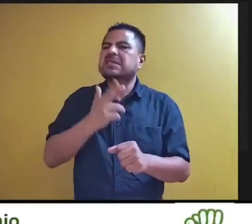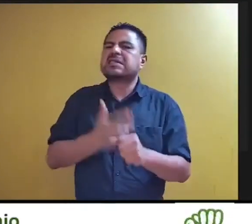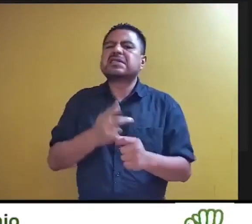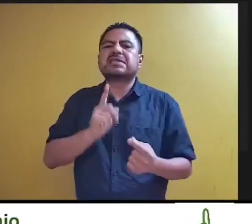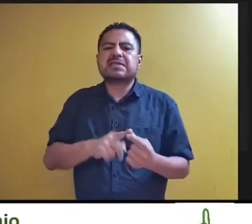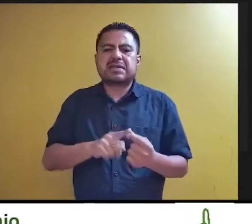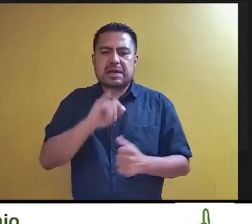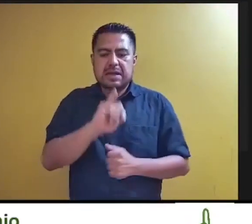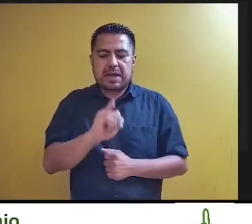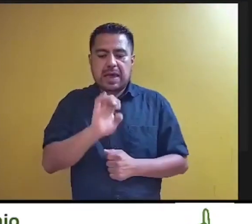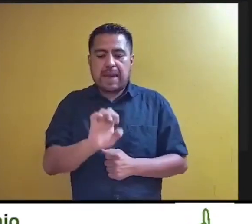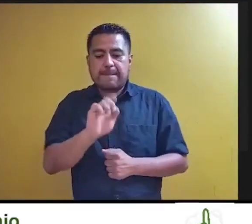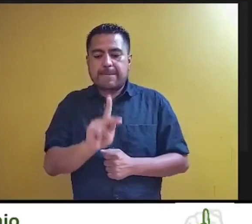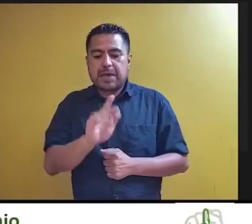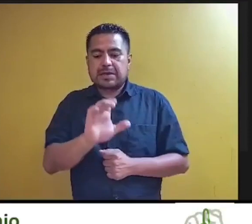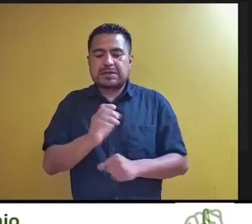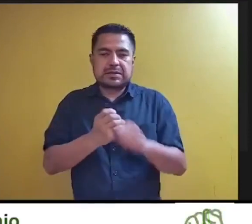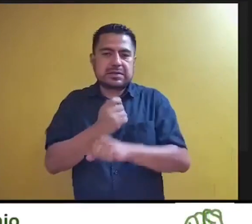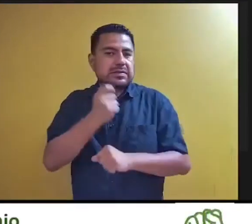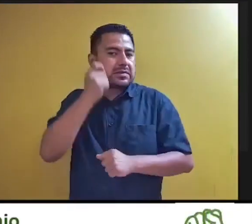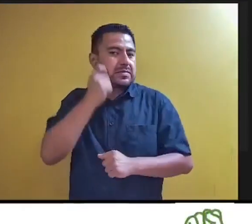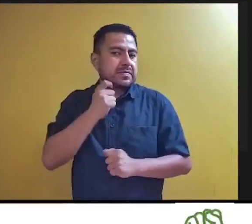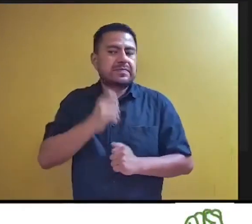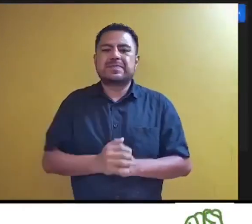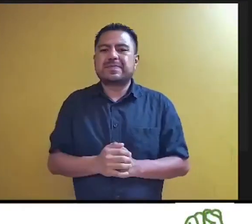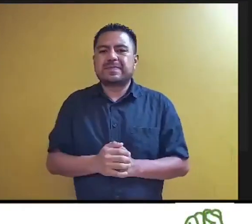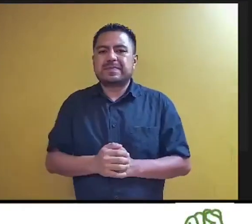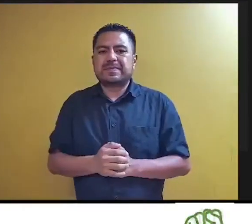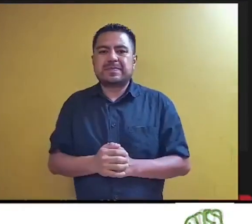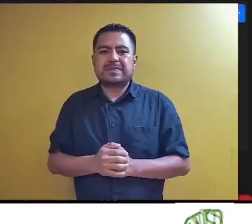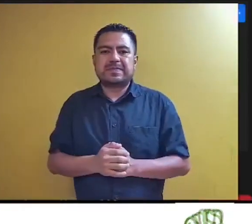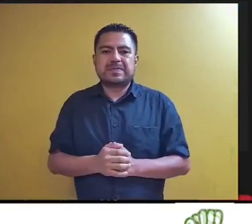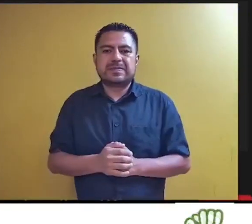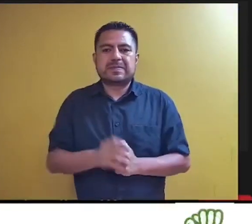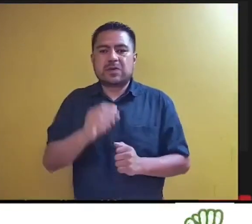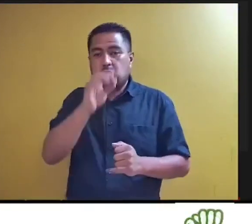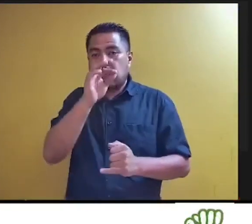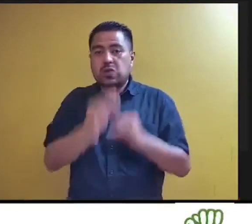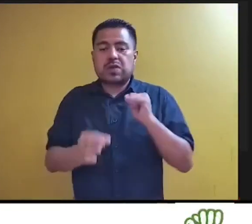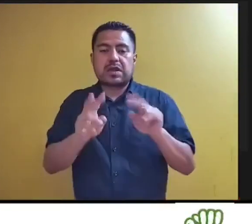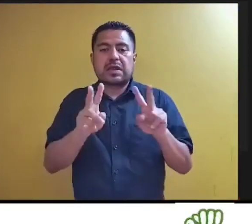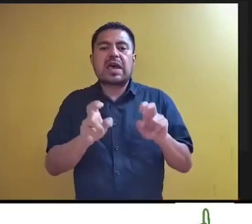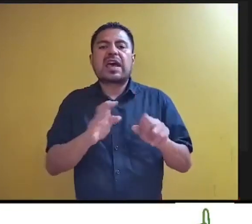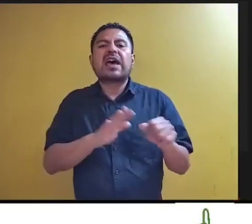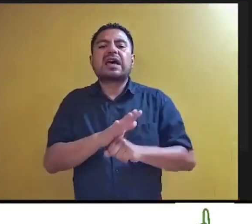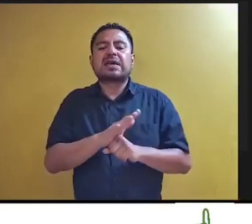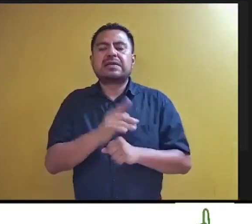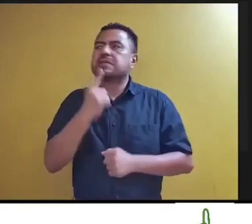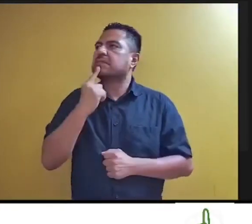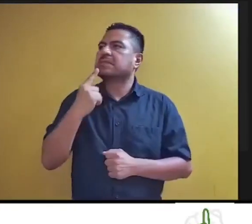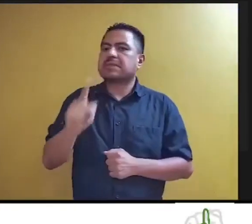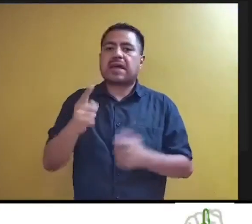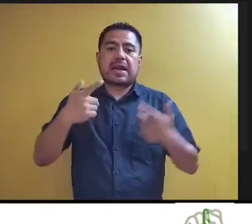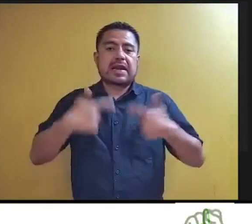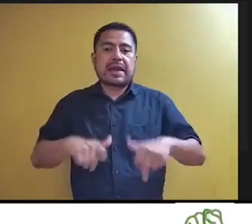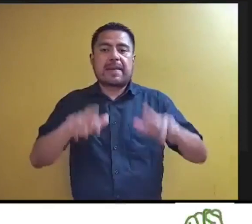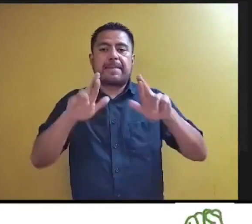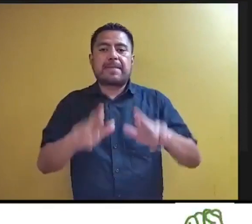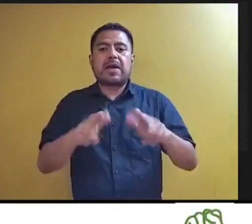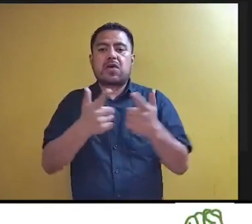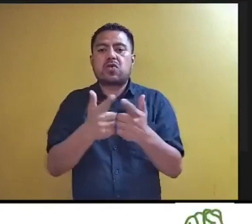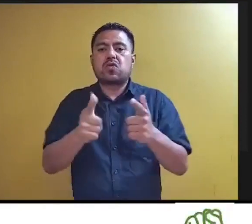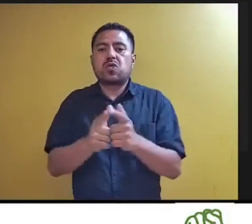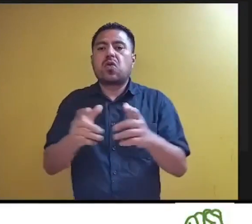responsable del Instituto Electoral y de Participación Ciudadana del Estado de Guerrero. Y en el último asunto, la parte actora es la representación del